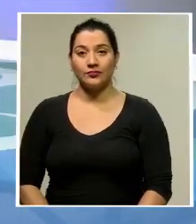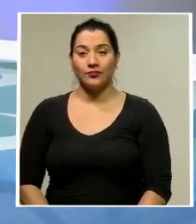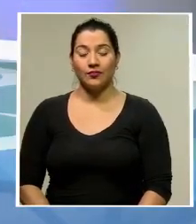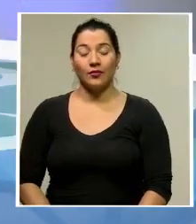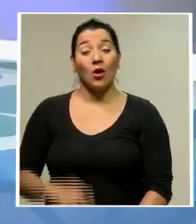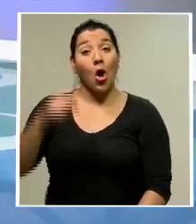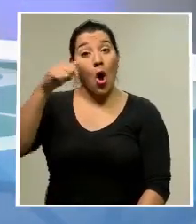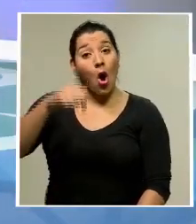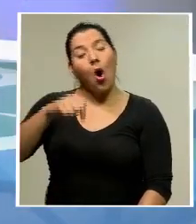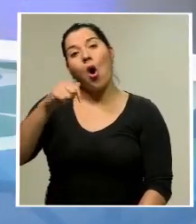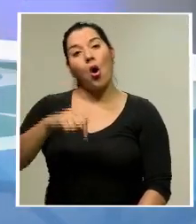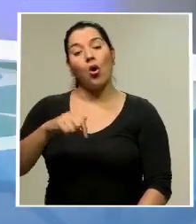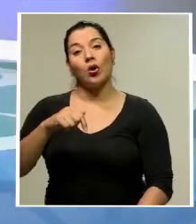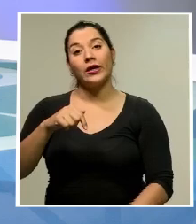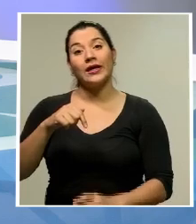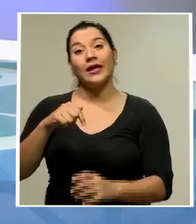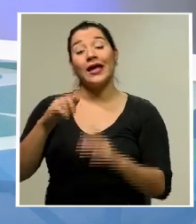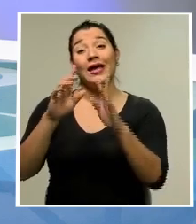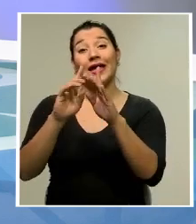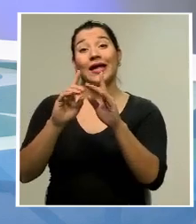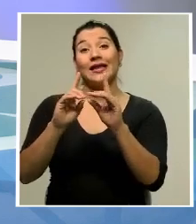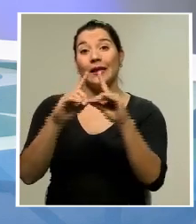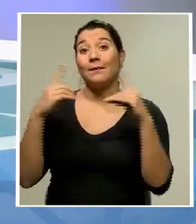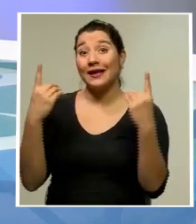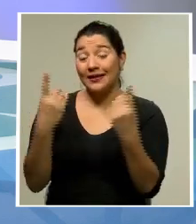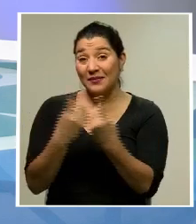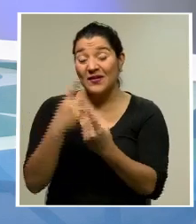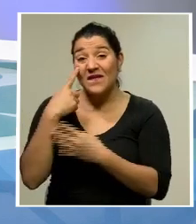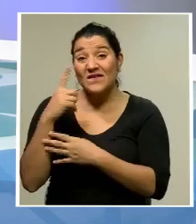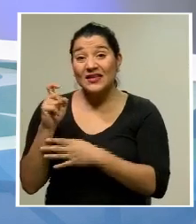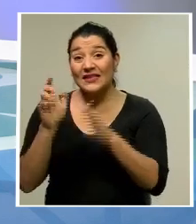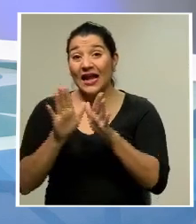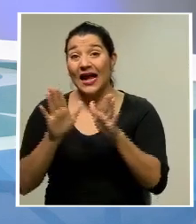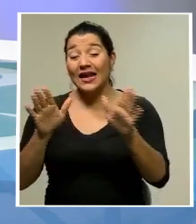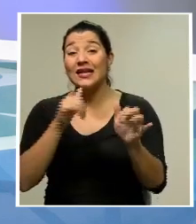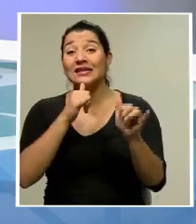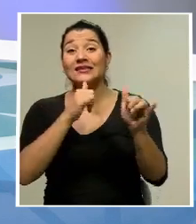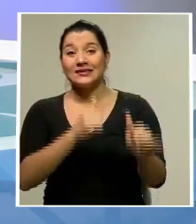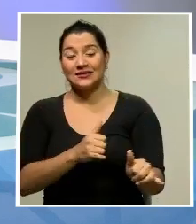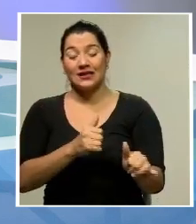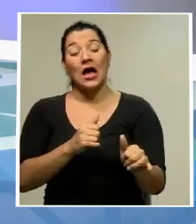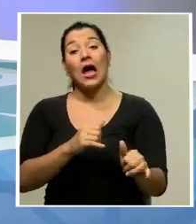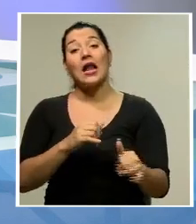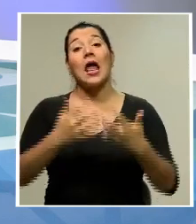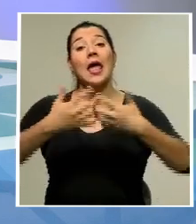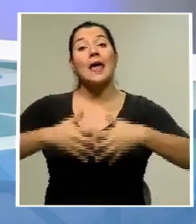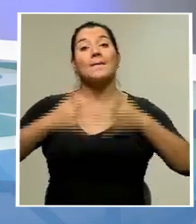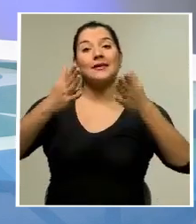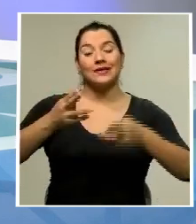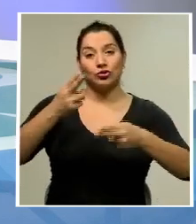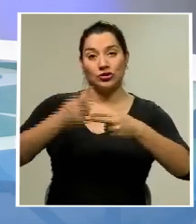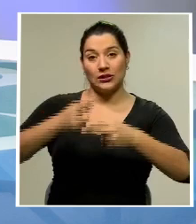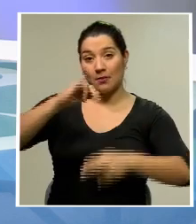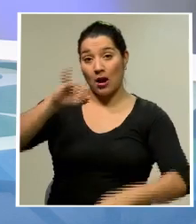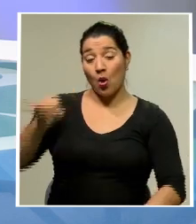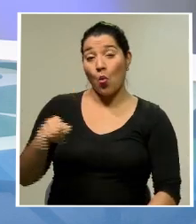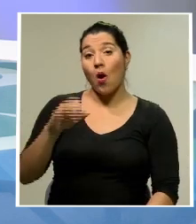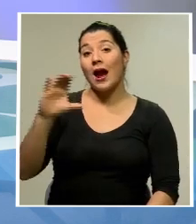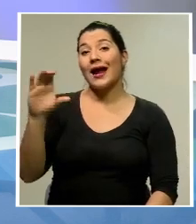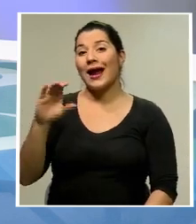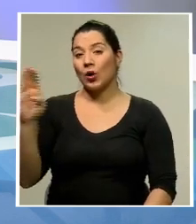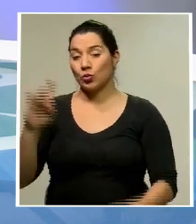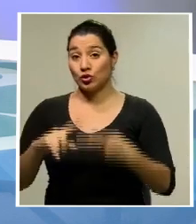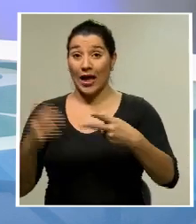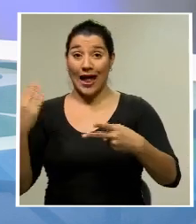Hoy la unidad especializada de la Fiscalía General acusó al empresario Juan Carlos Bolaños, al ex viceministro